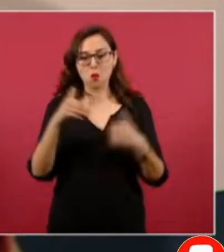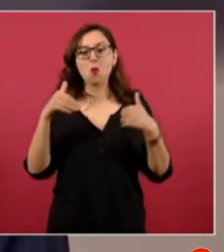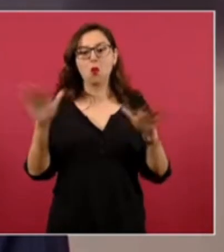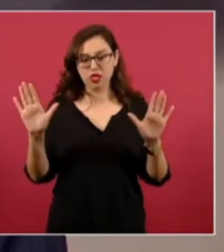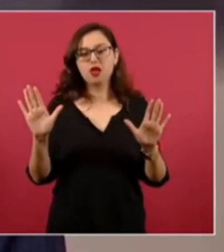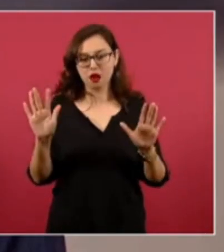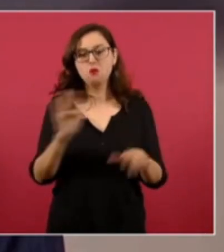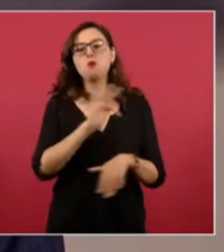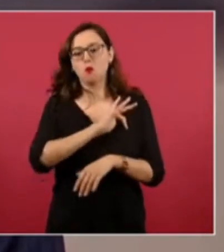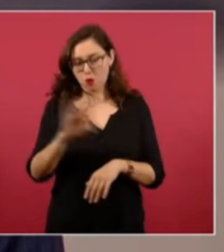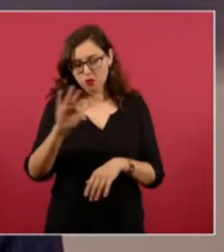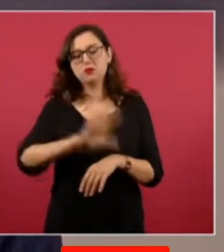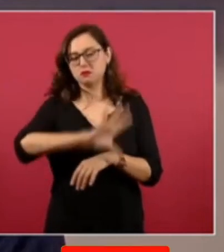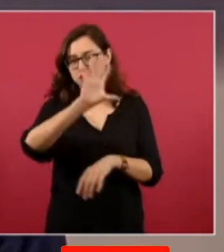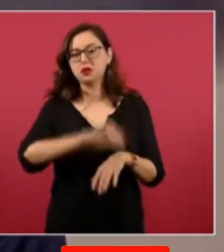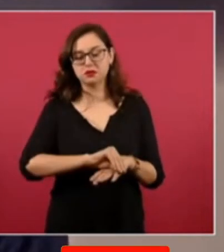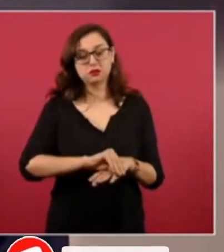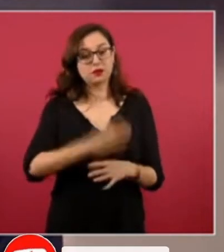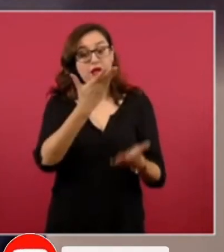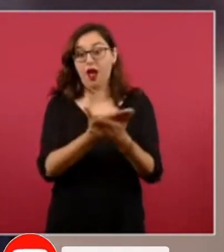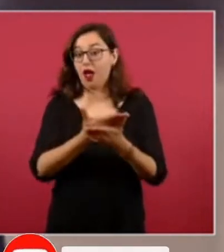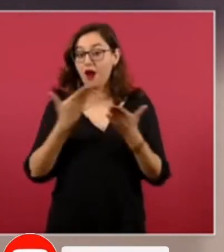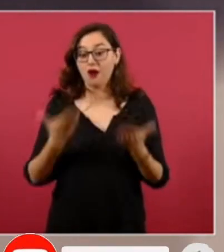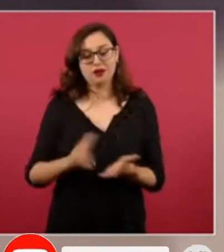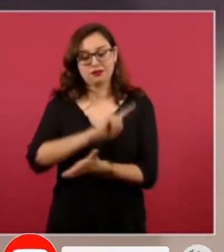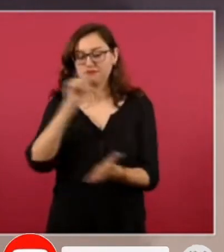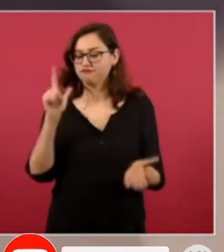ese procedimiento. Entonces, ahora